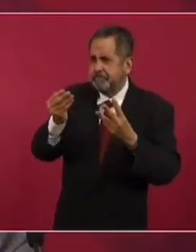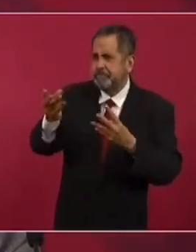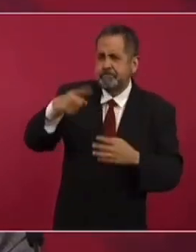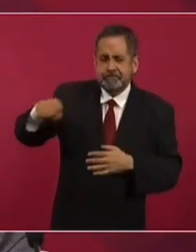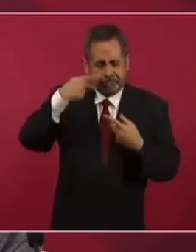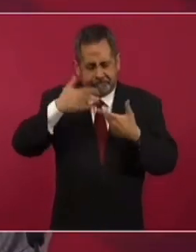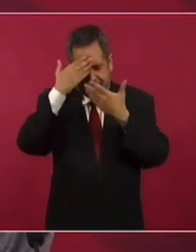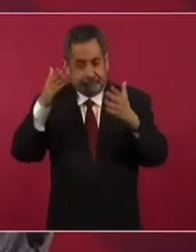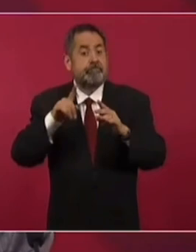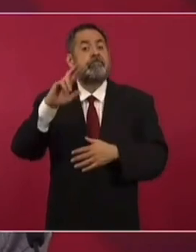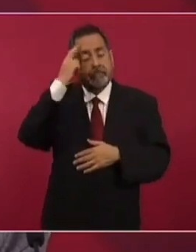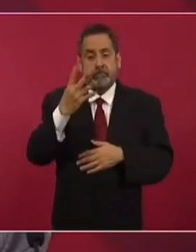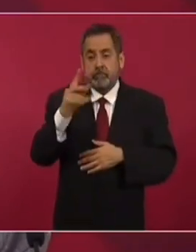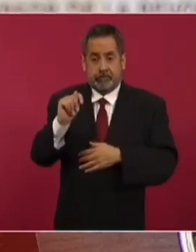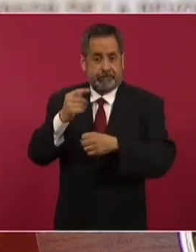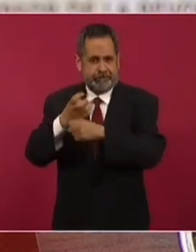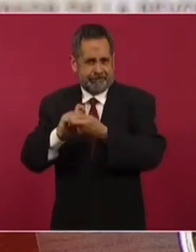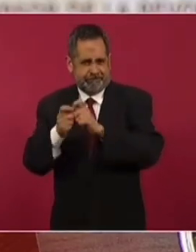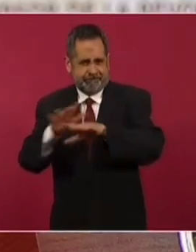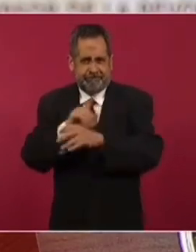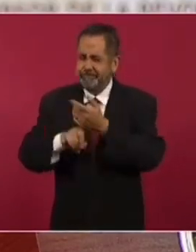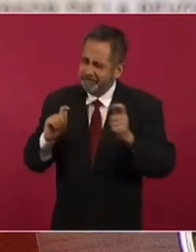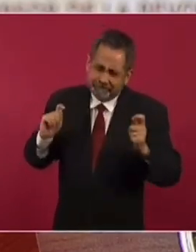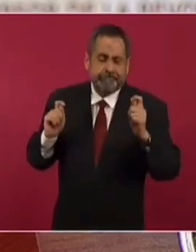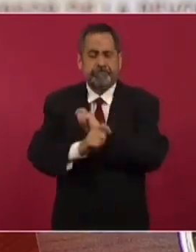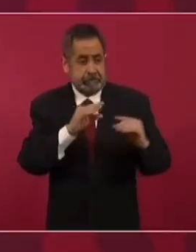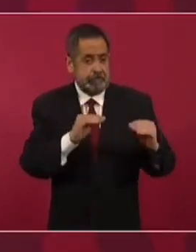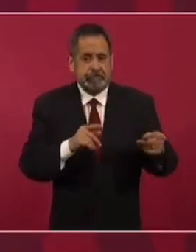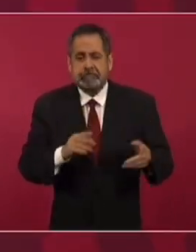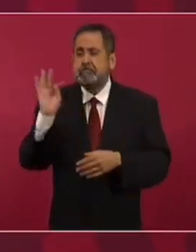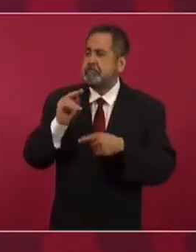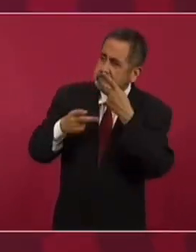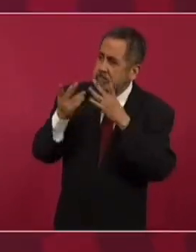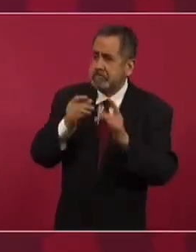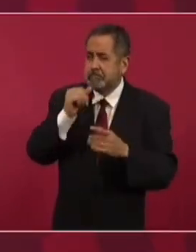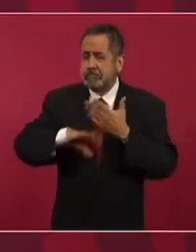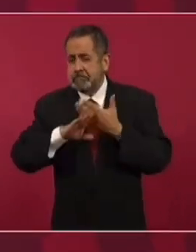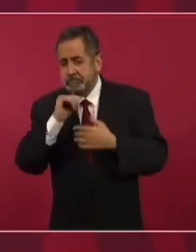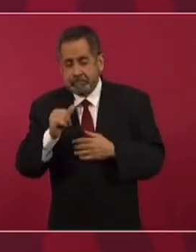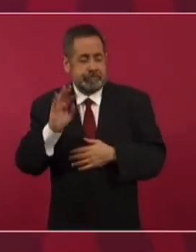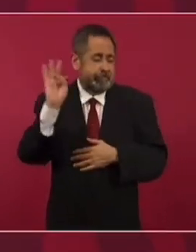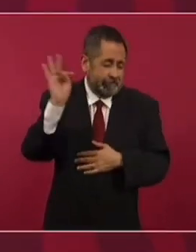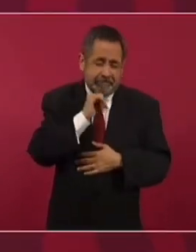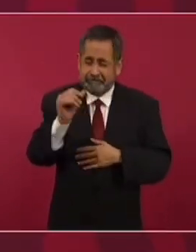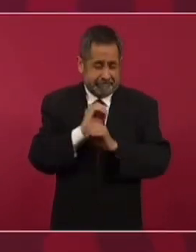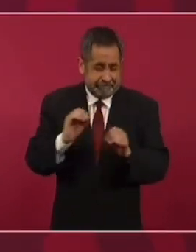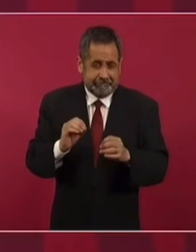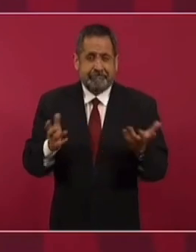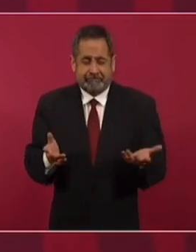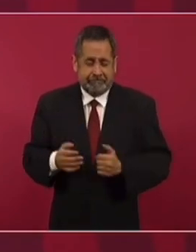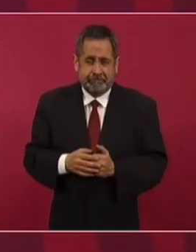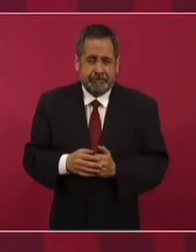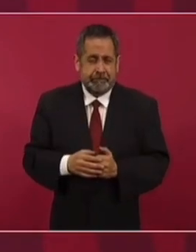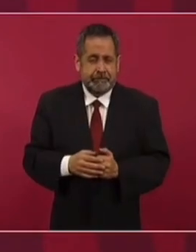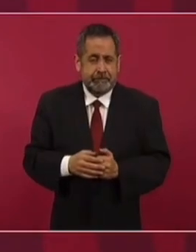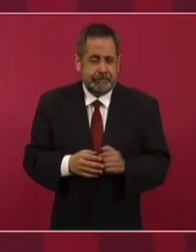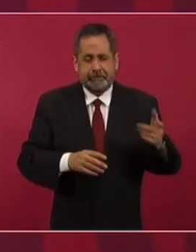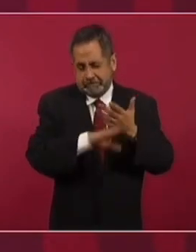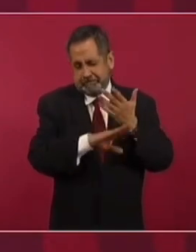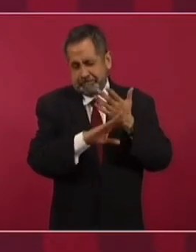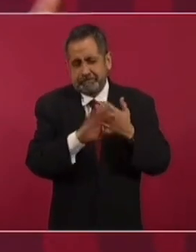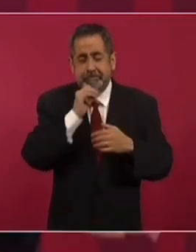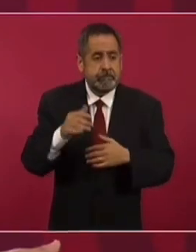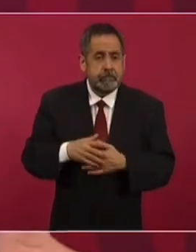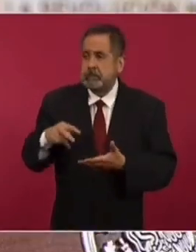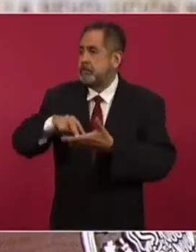concientizar. Acuérdense que la cuarta transformación es revolución de las conciencias. No salieran a atacarnos con esos